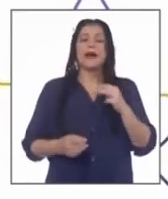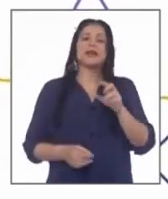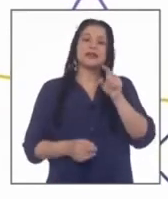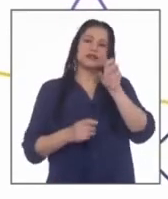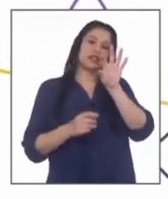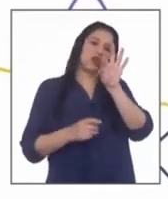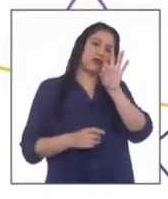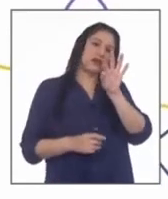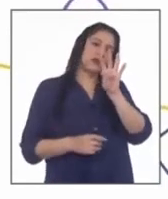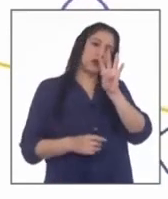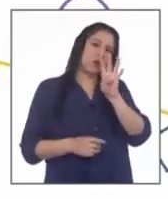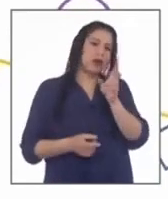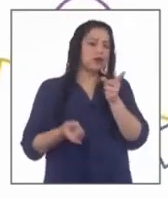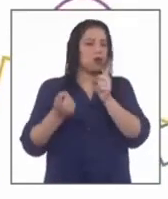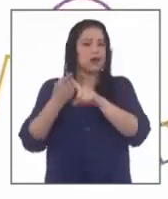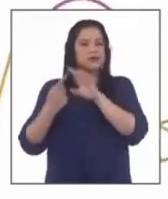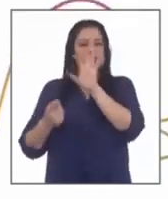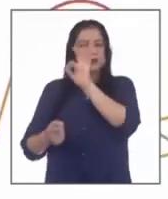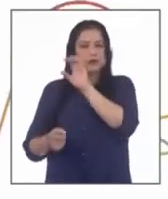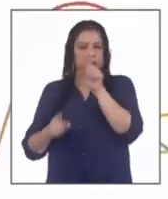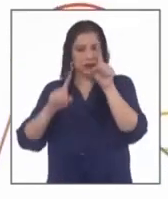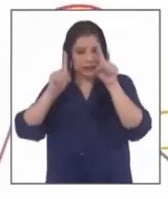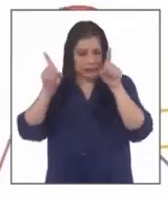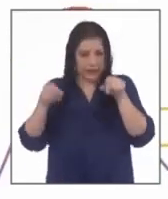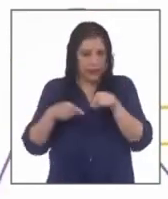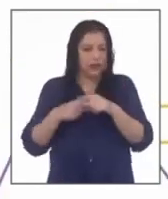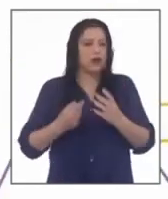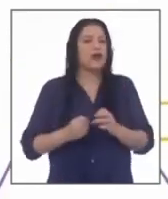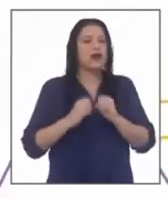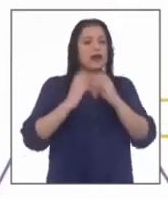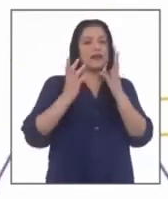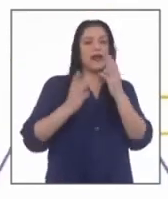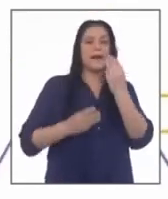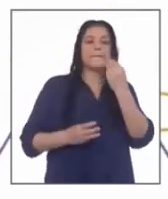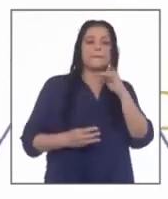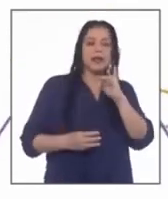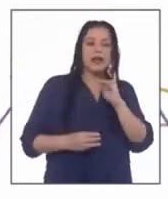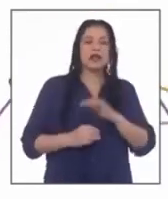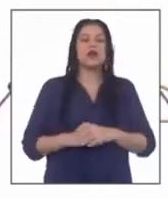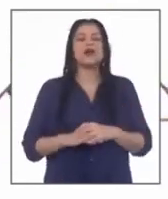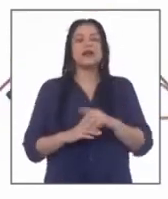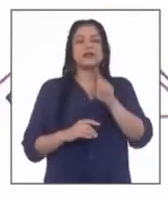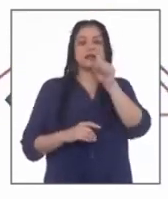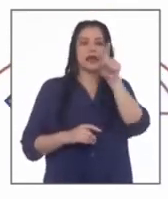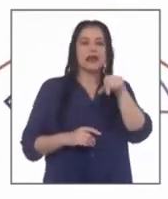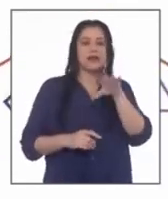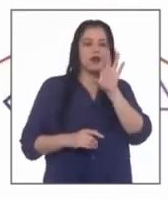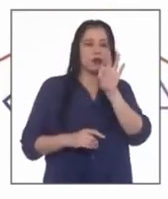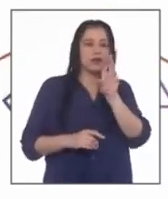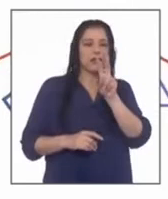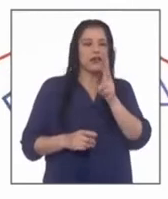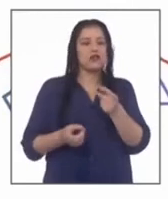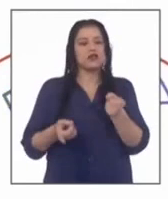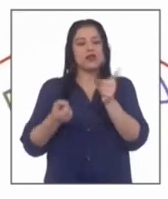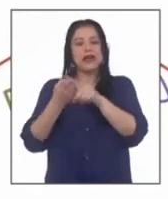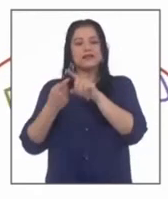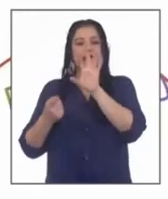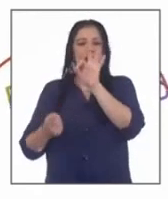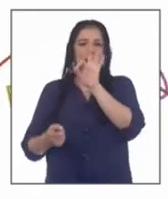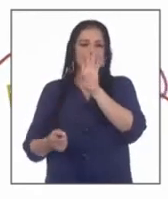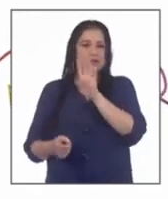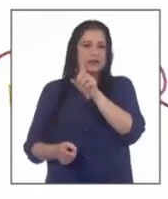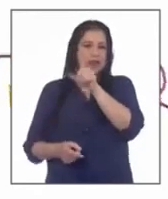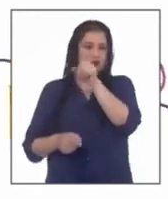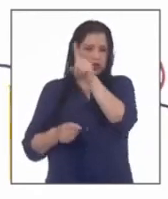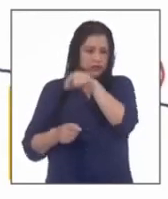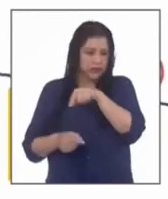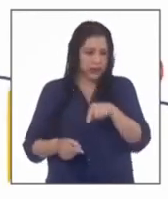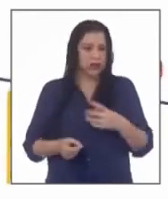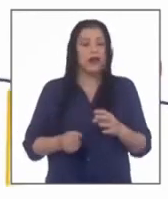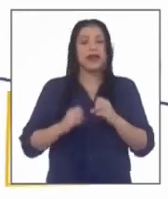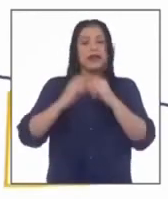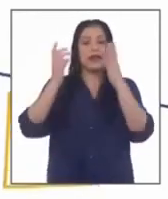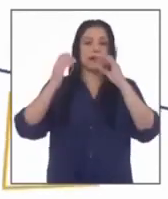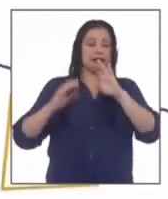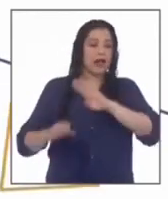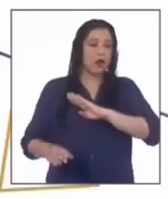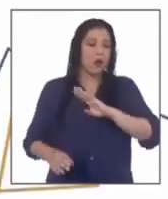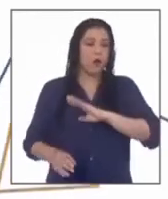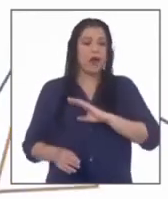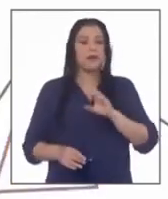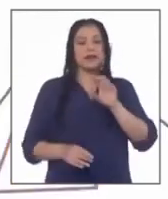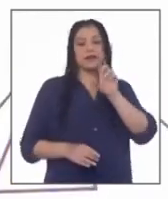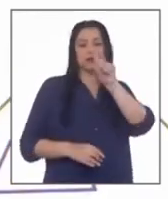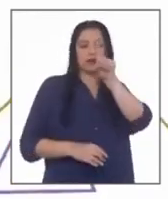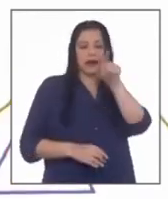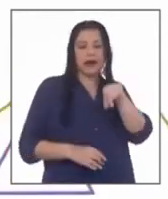cerrado desde 94 a 99. Día miércoles, intervalo cerrado desde 92 hasta 95. Y el día jueves tenemos